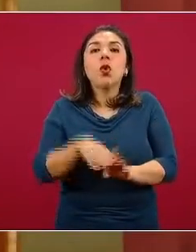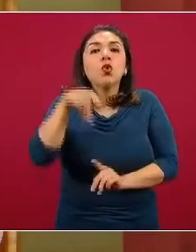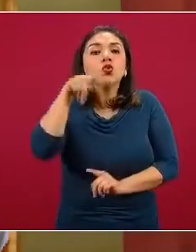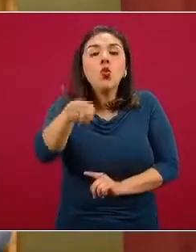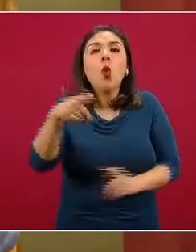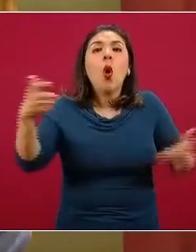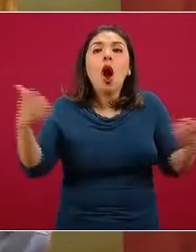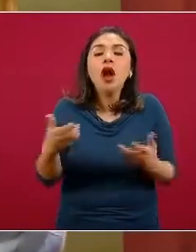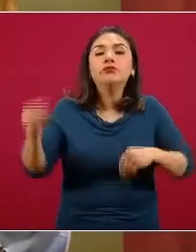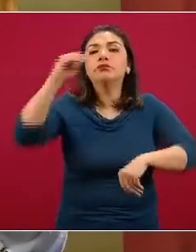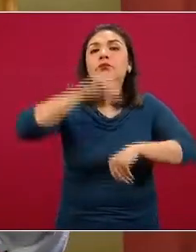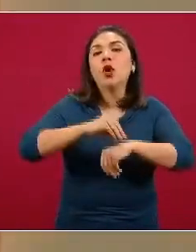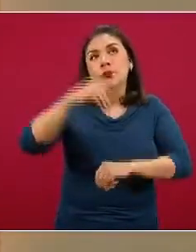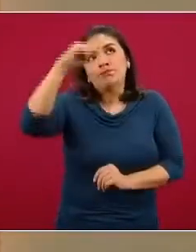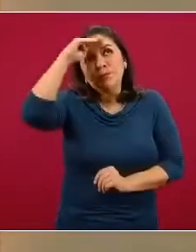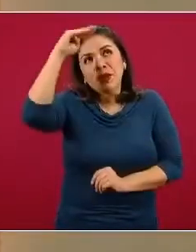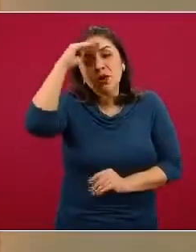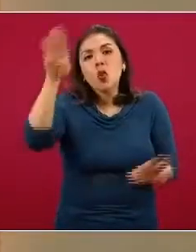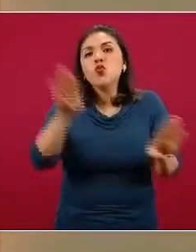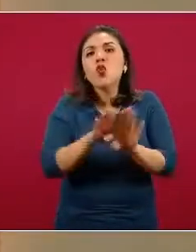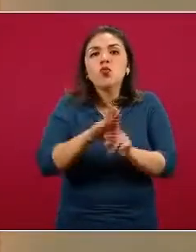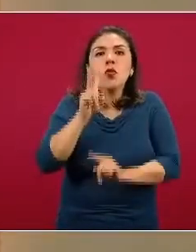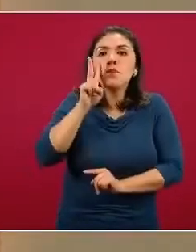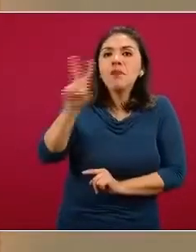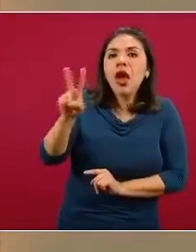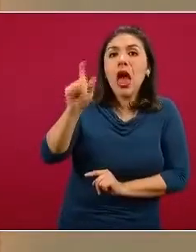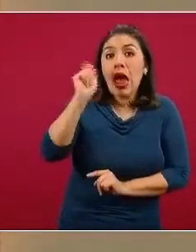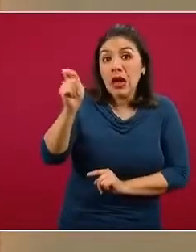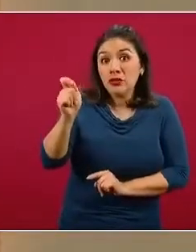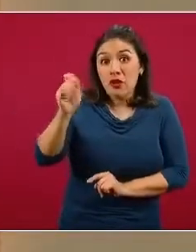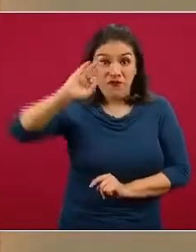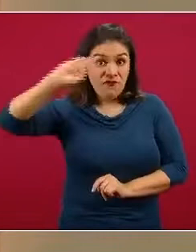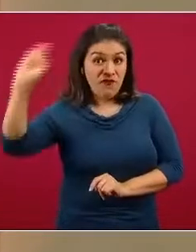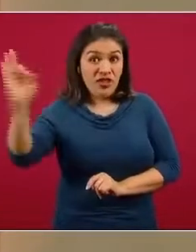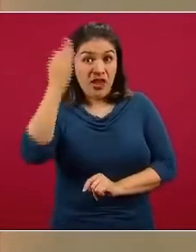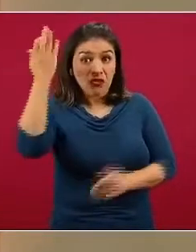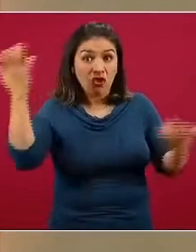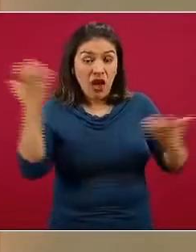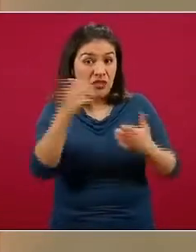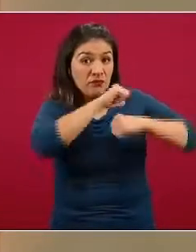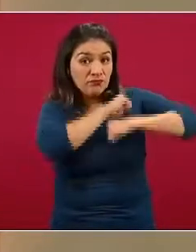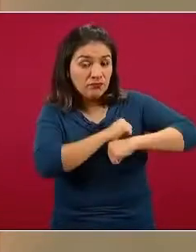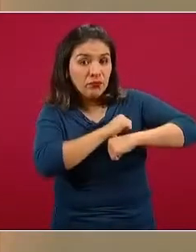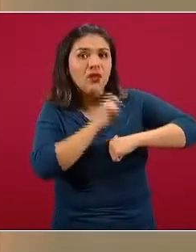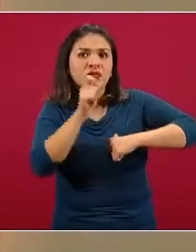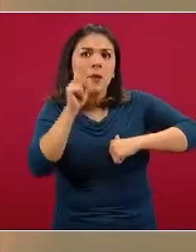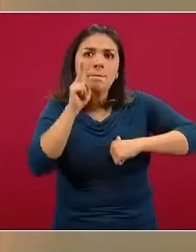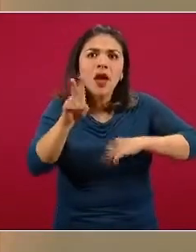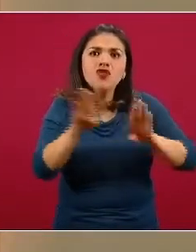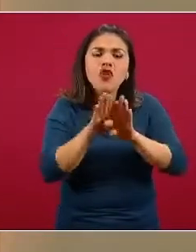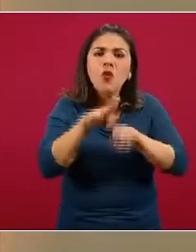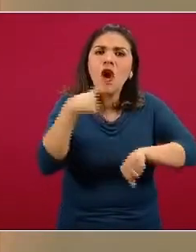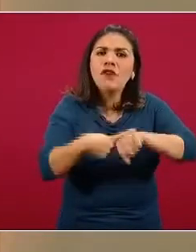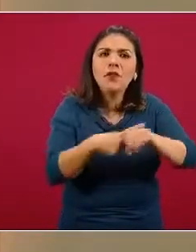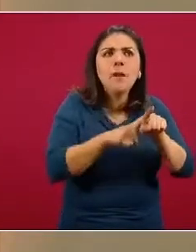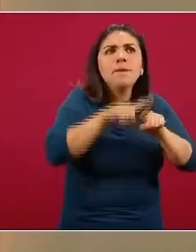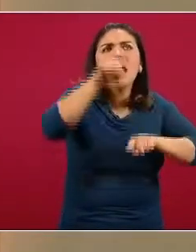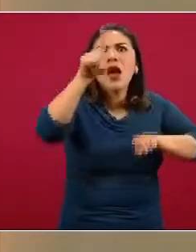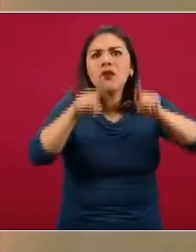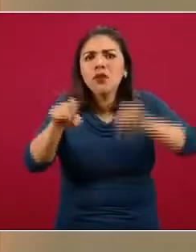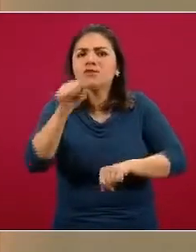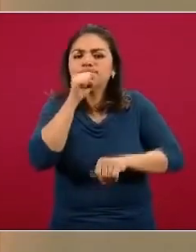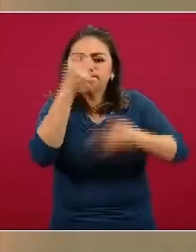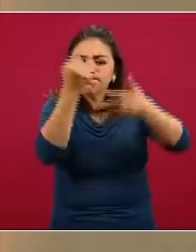ejercicio de cómo se observa desde la federación la curva epidémica, los indicadores y